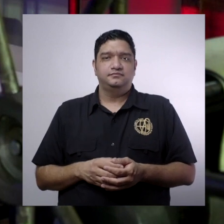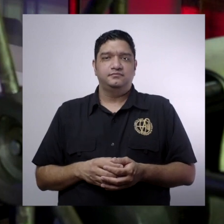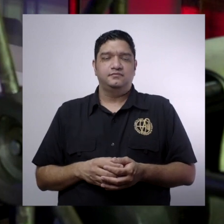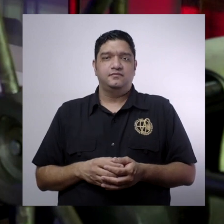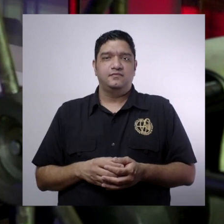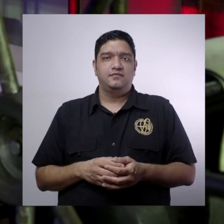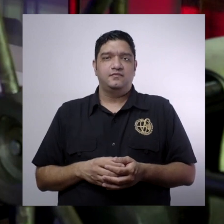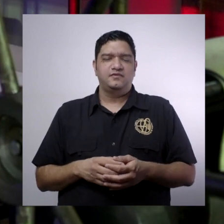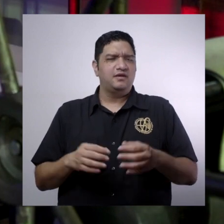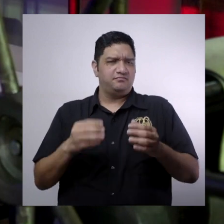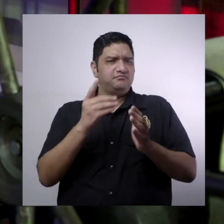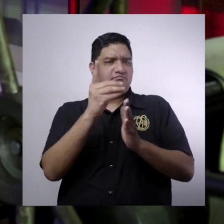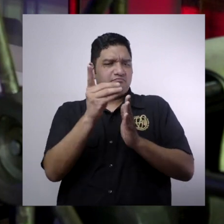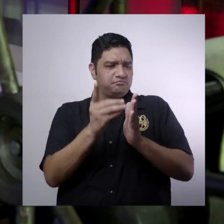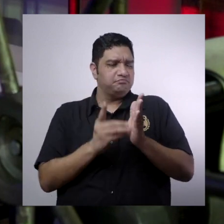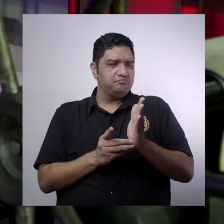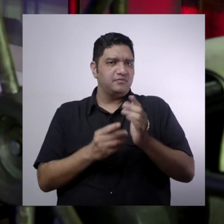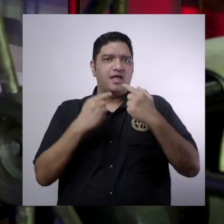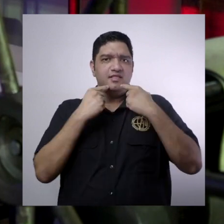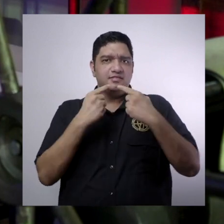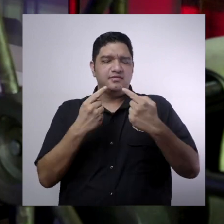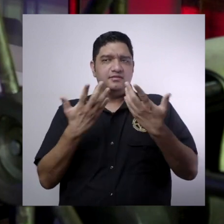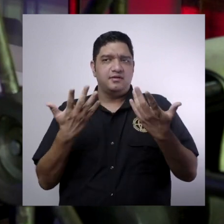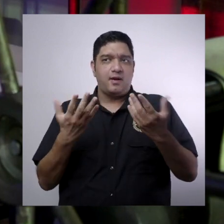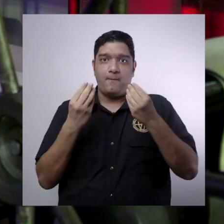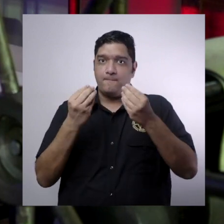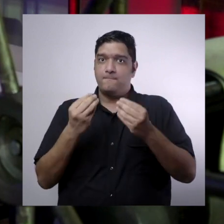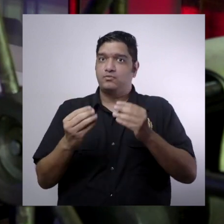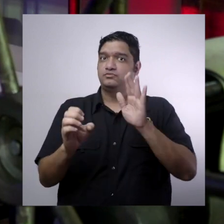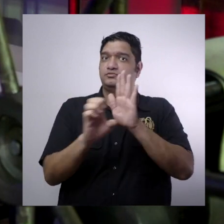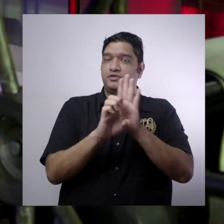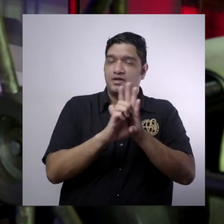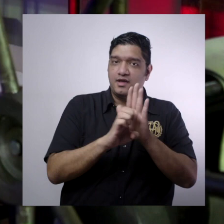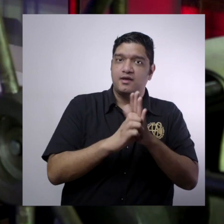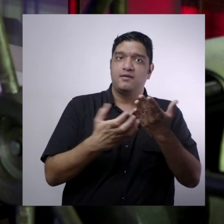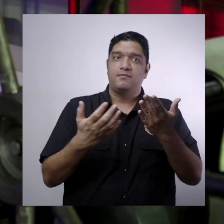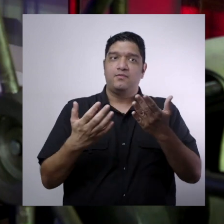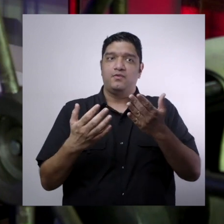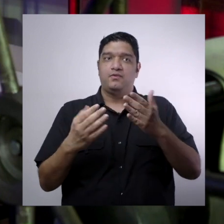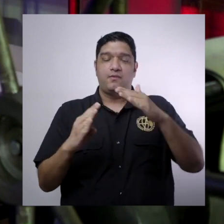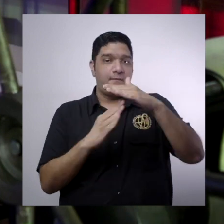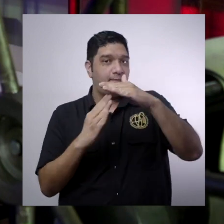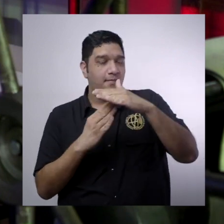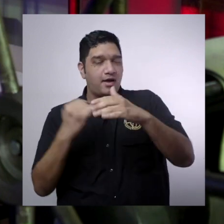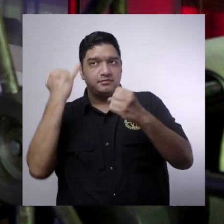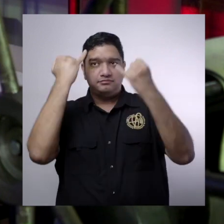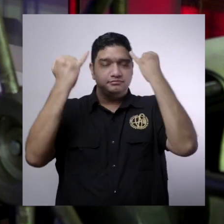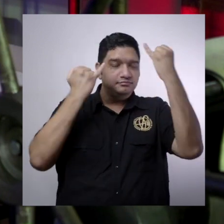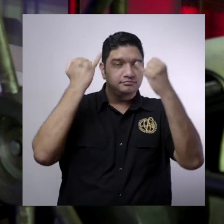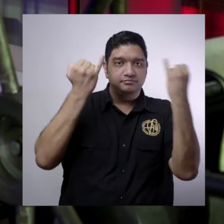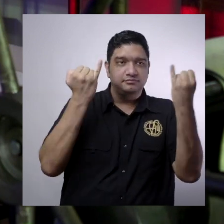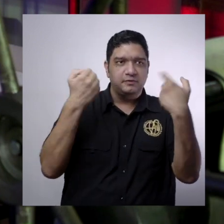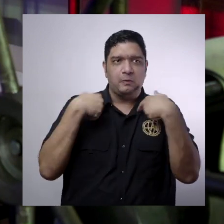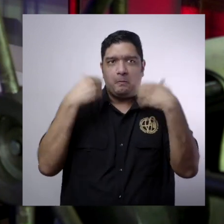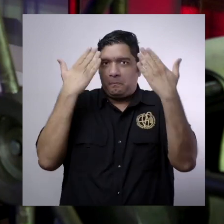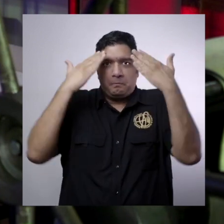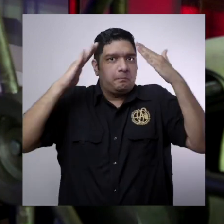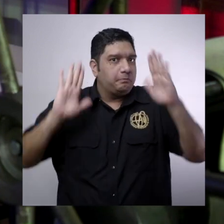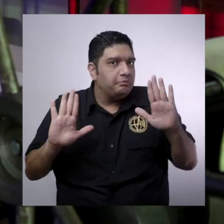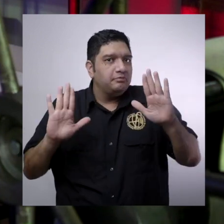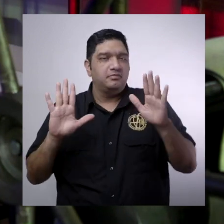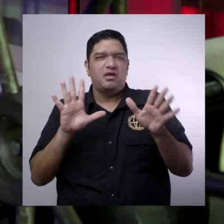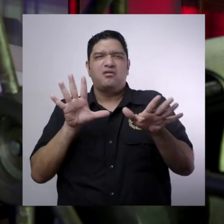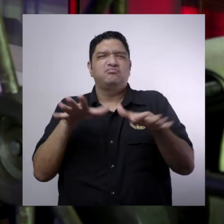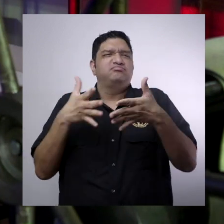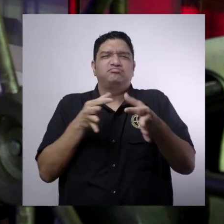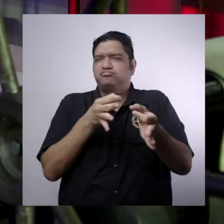Dicen mucho cuando yo veo un grabado antiguo y yo no sé la descripción, sino